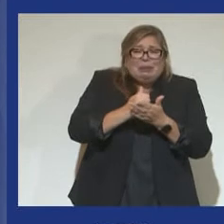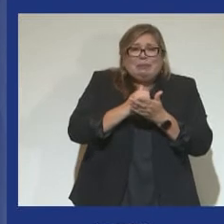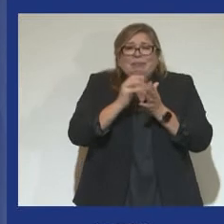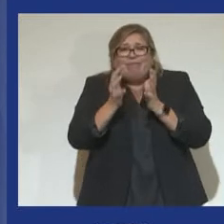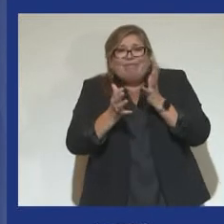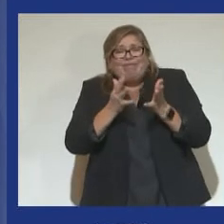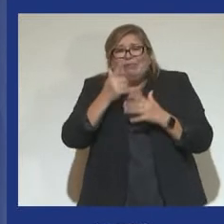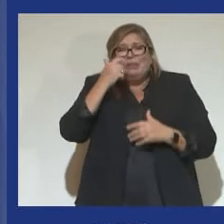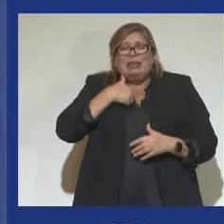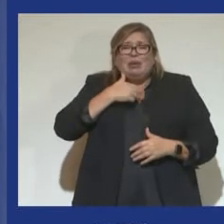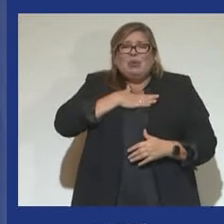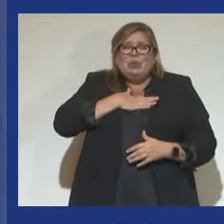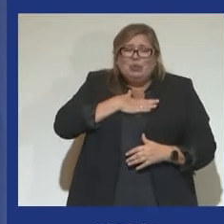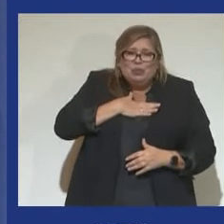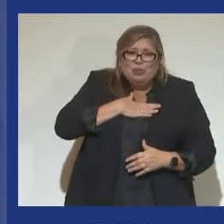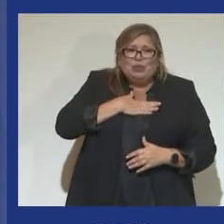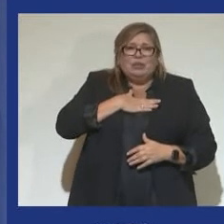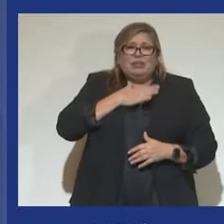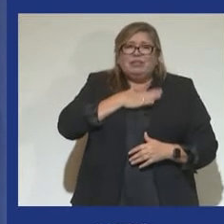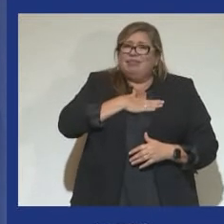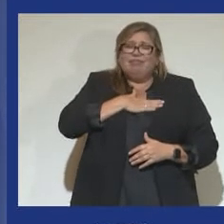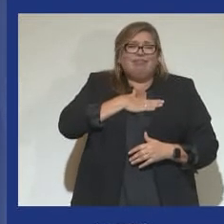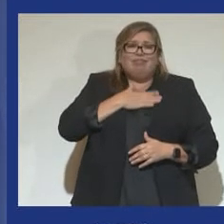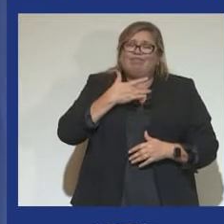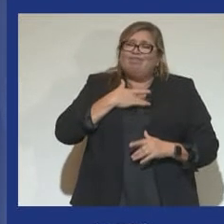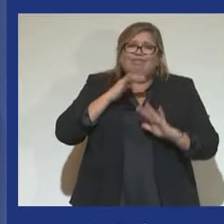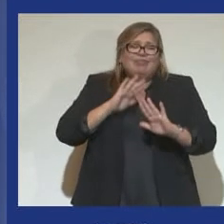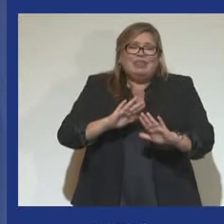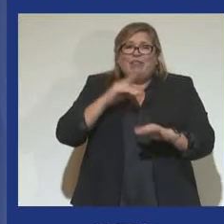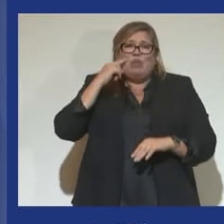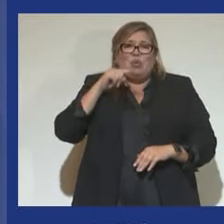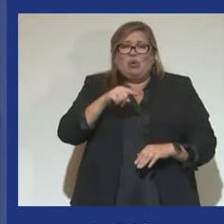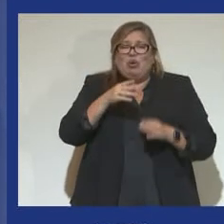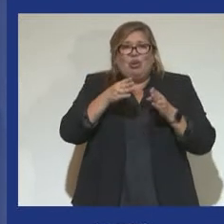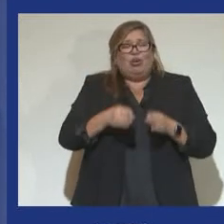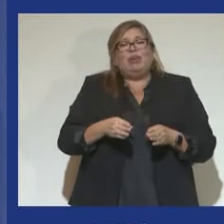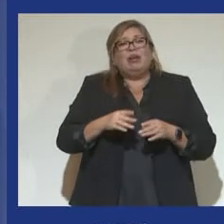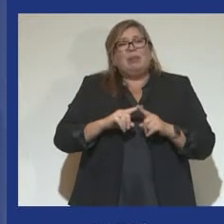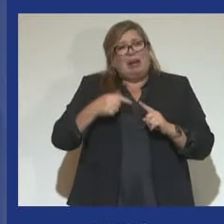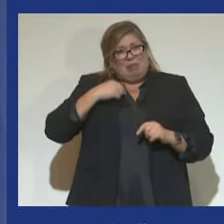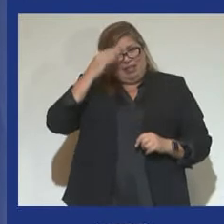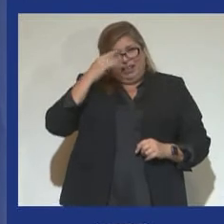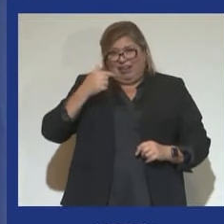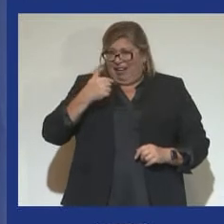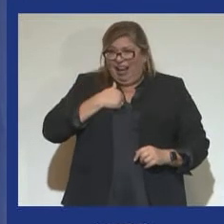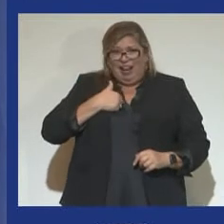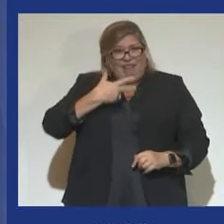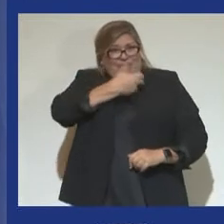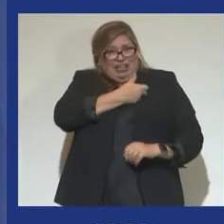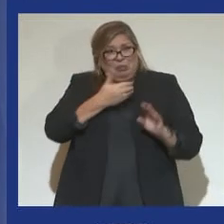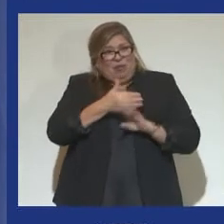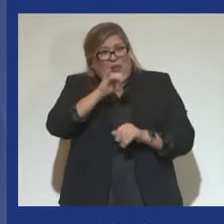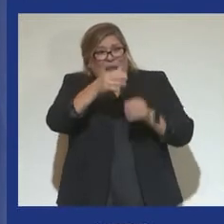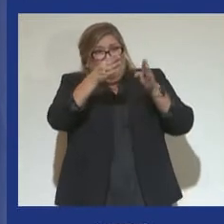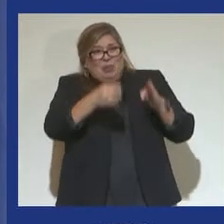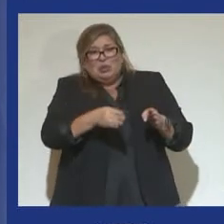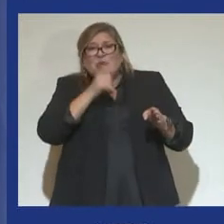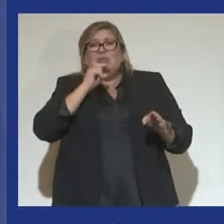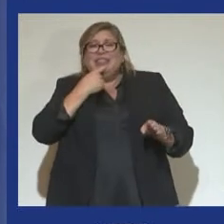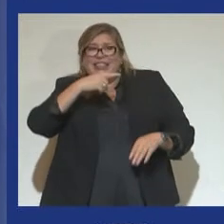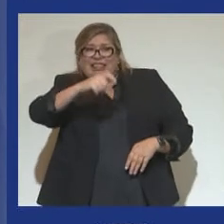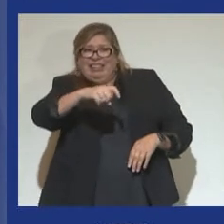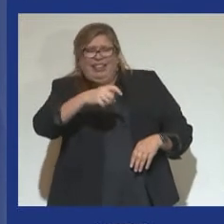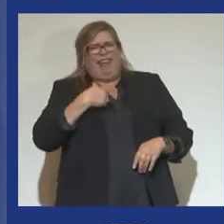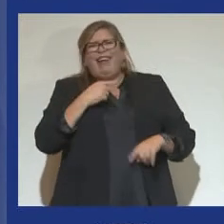ayudarla porque mi corazón sentía preocupación por ella y digo yo voy a obtener una